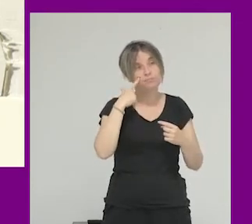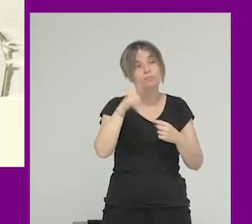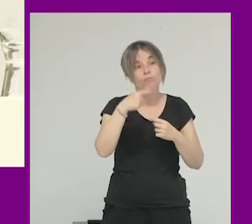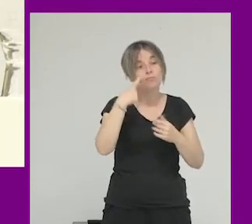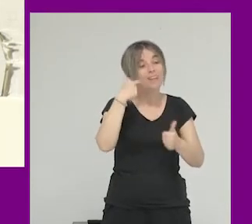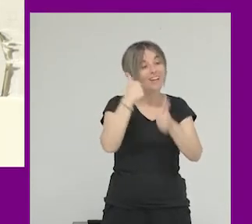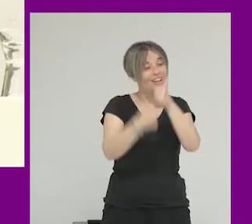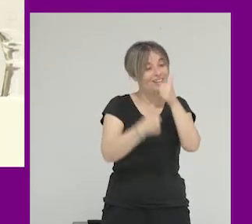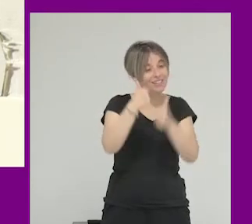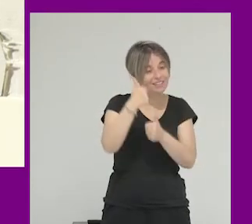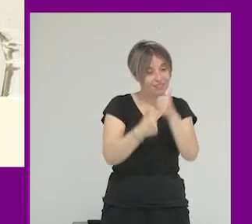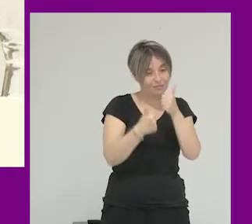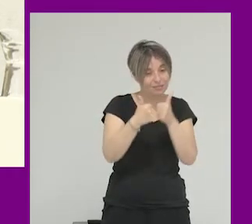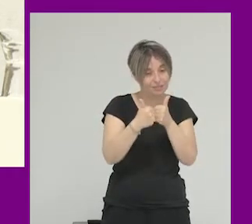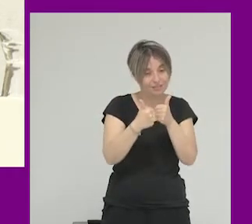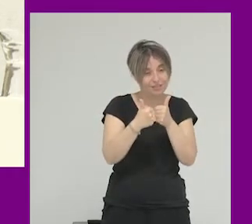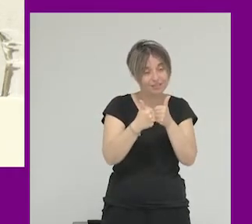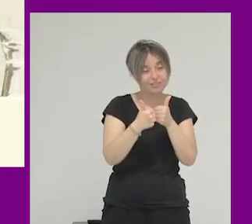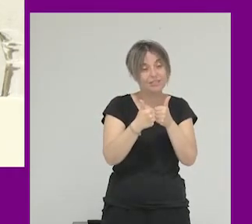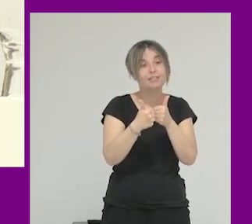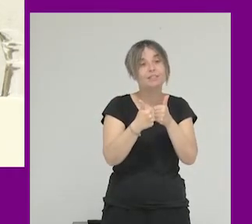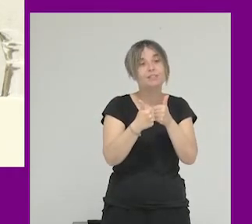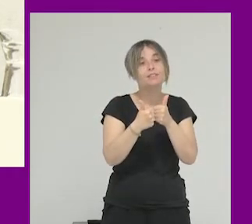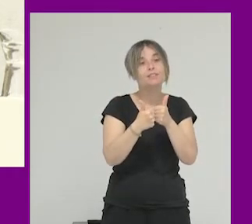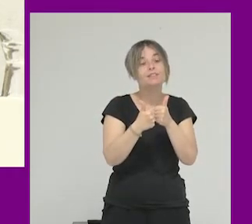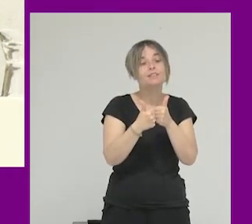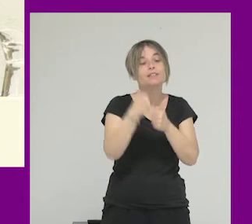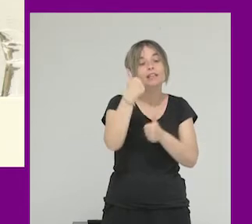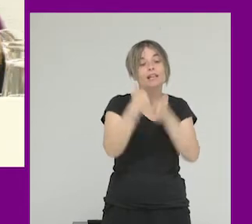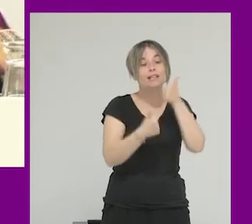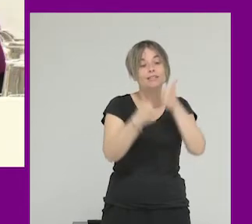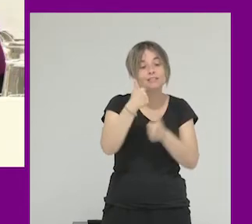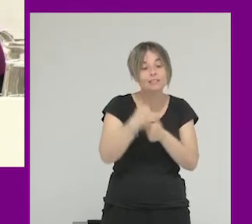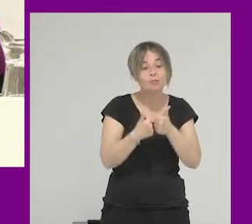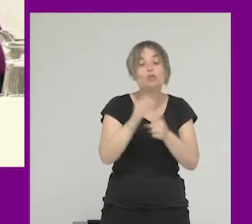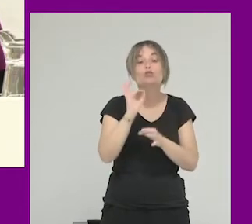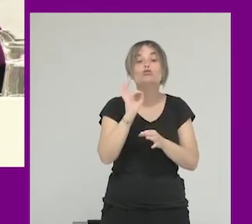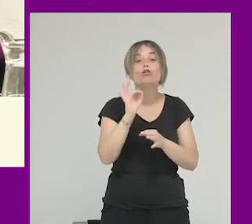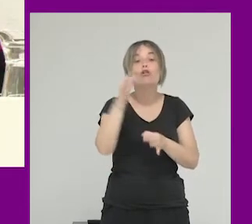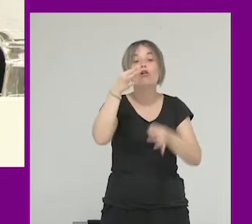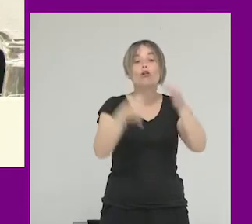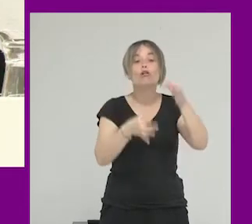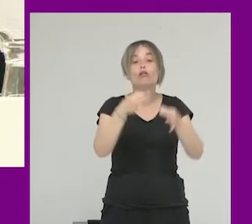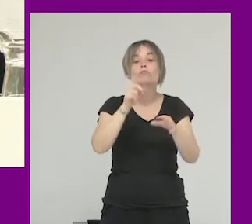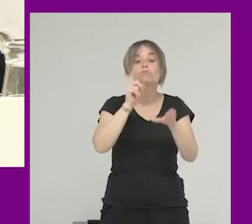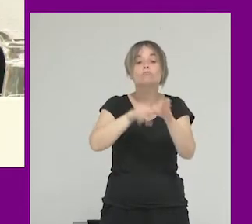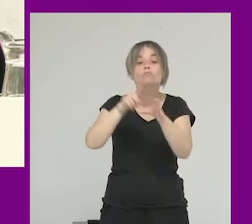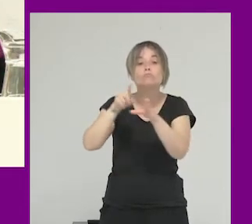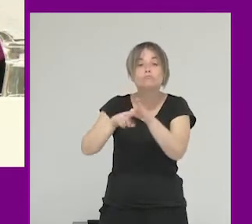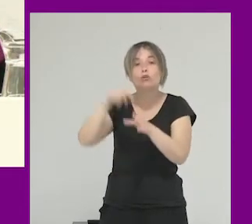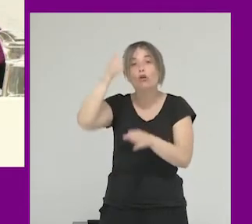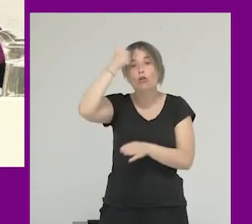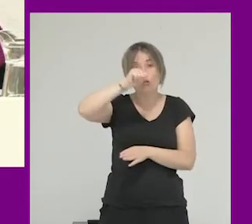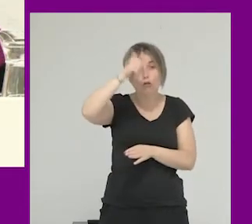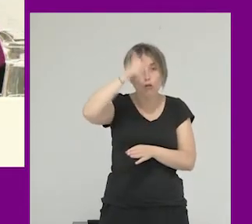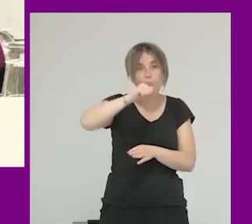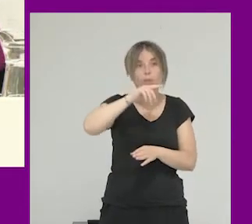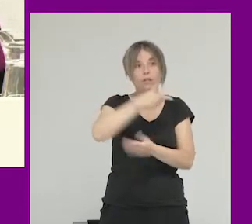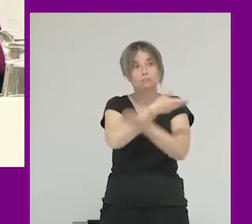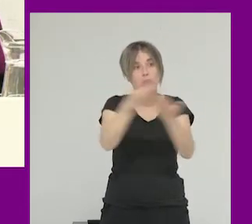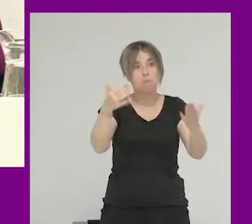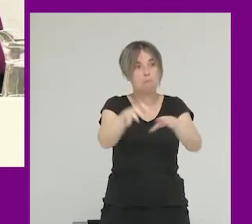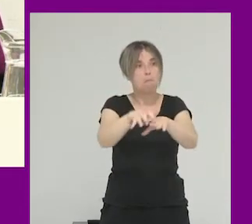los exámenes solamente se analizaban en un tribunal normalmente formado por catedráticos, porque son la